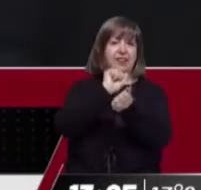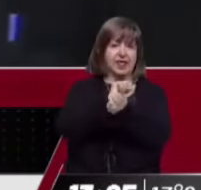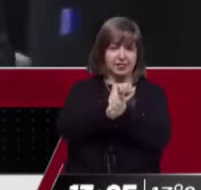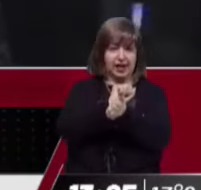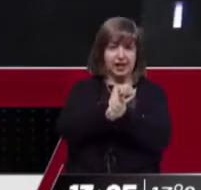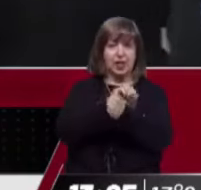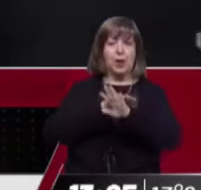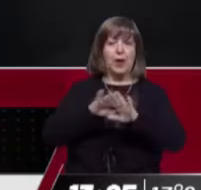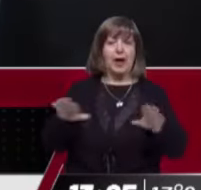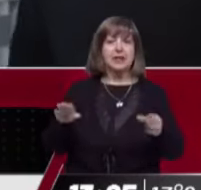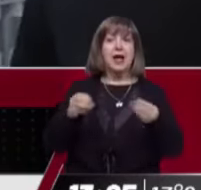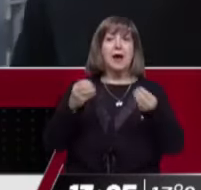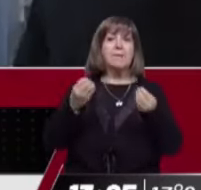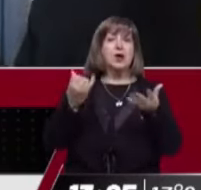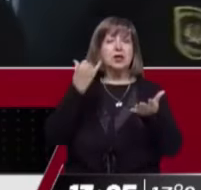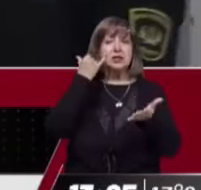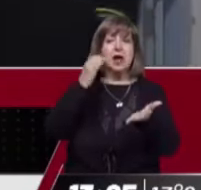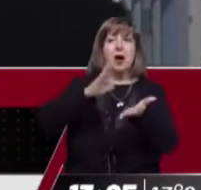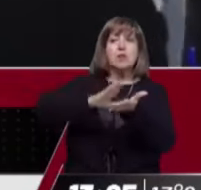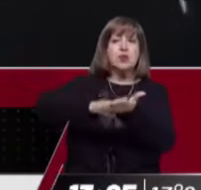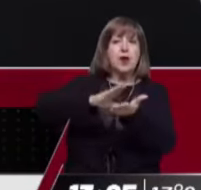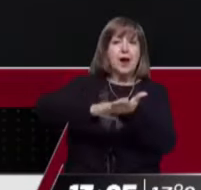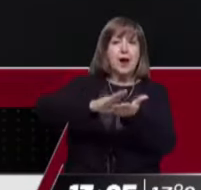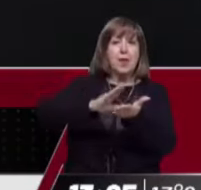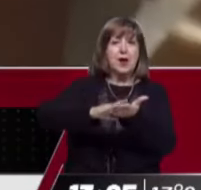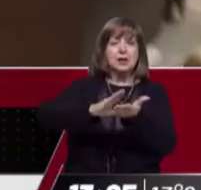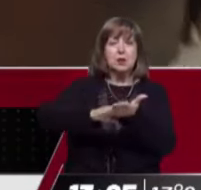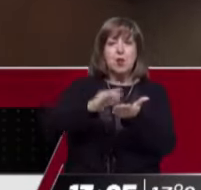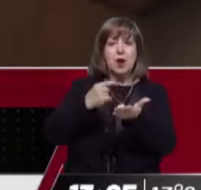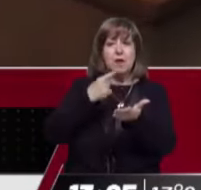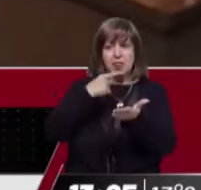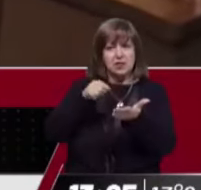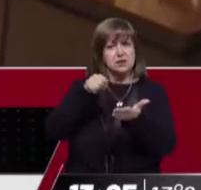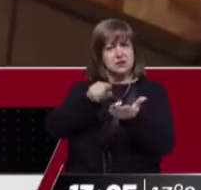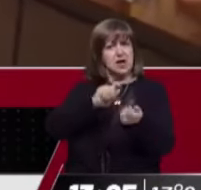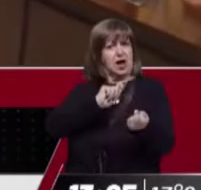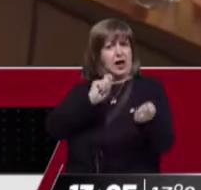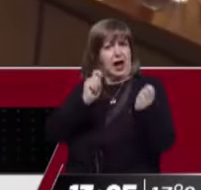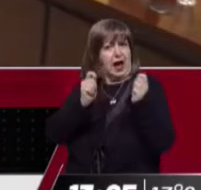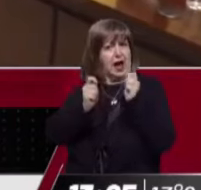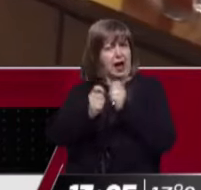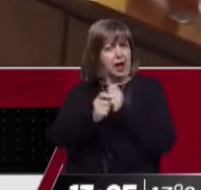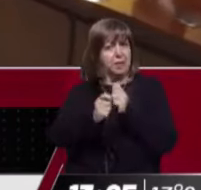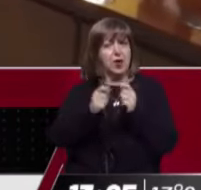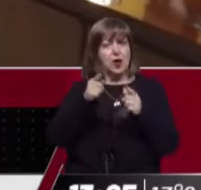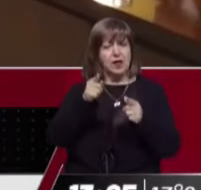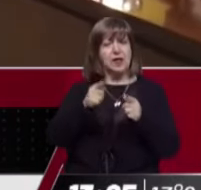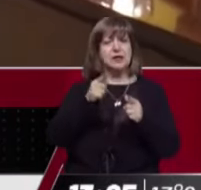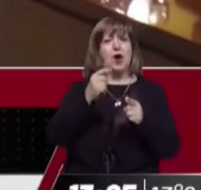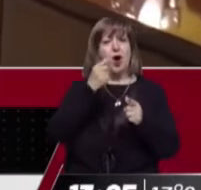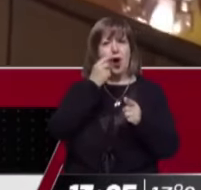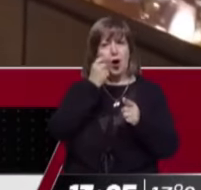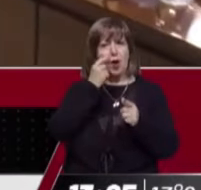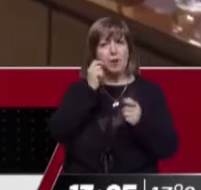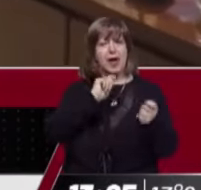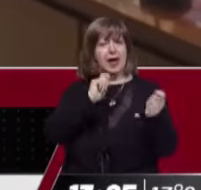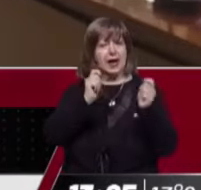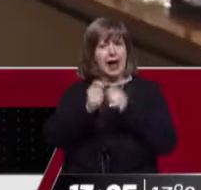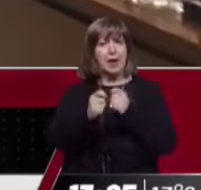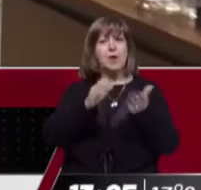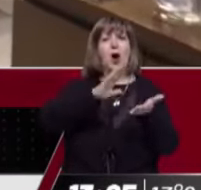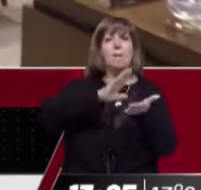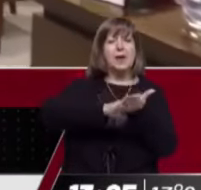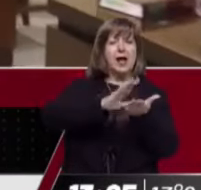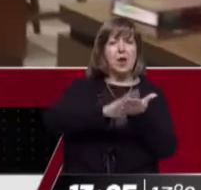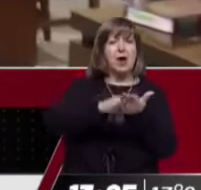que existen elementos de prueba contundentes que modifican la situación procesal del señor Garay, en este caso la prueba